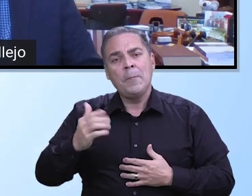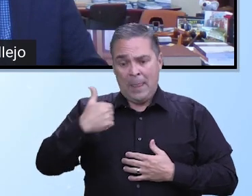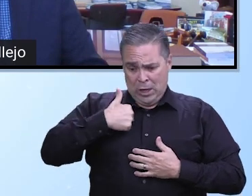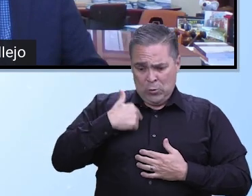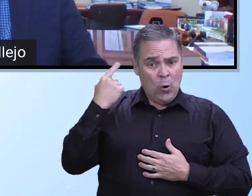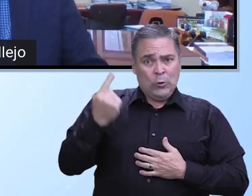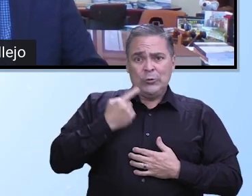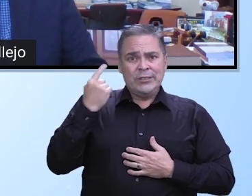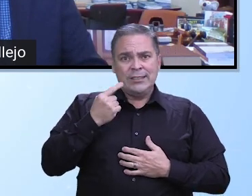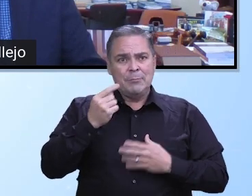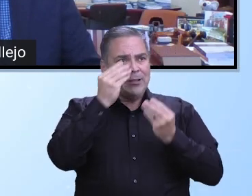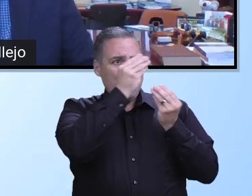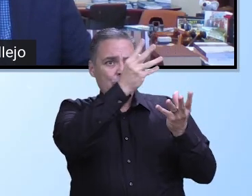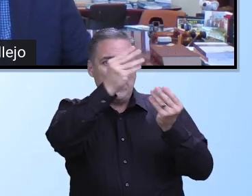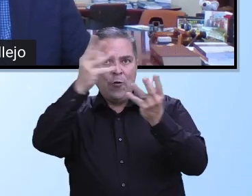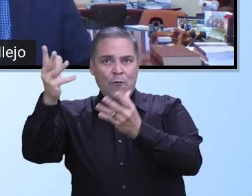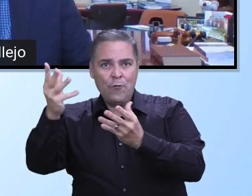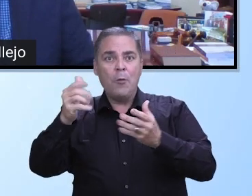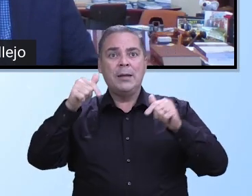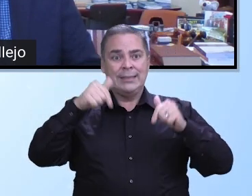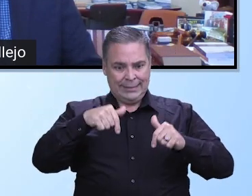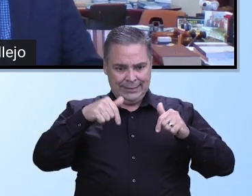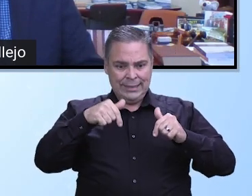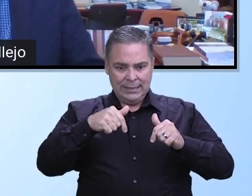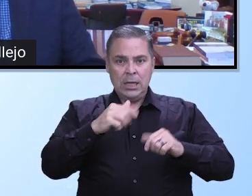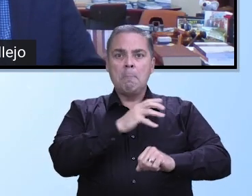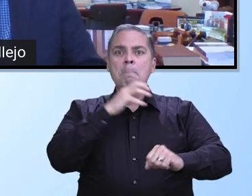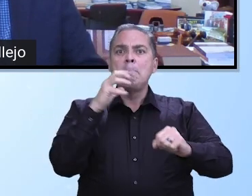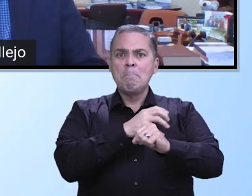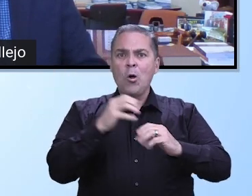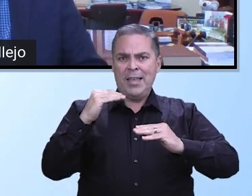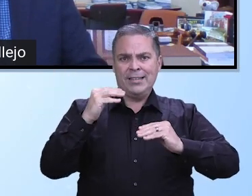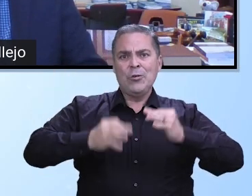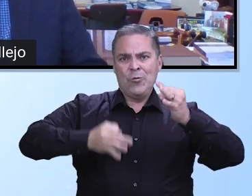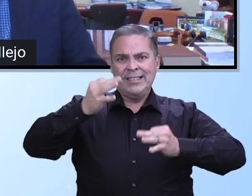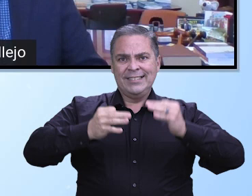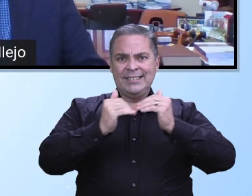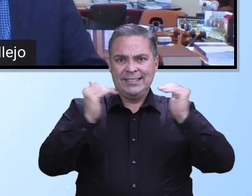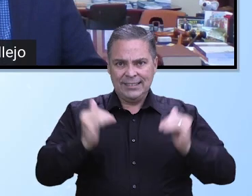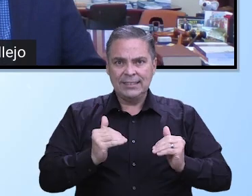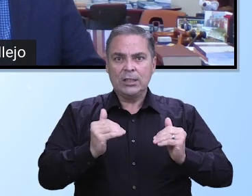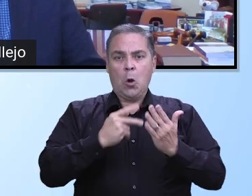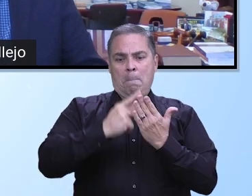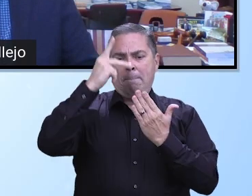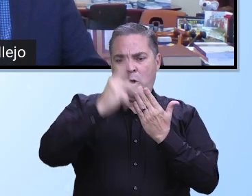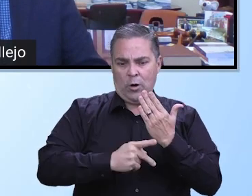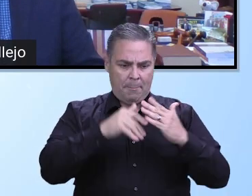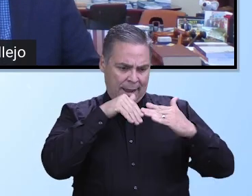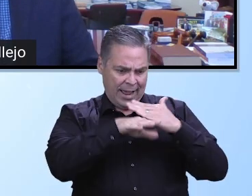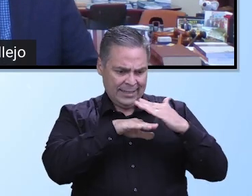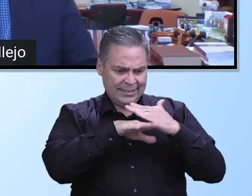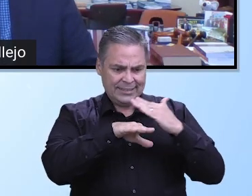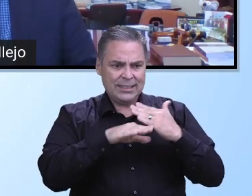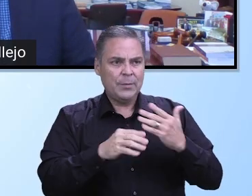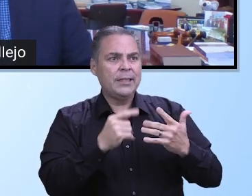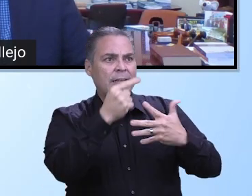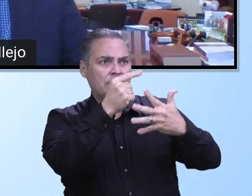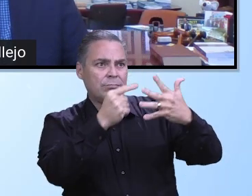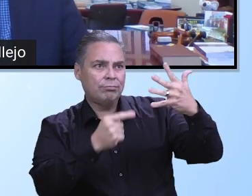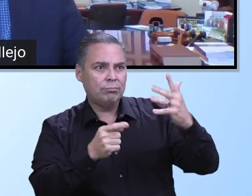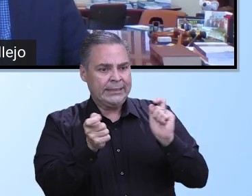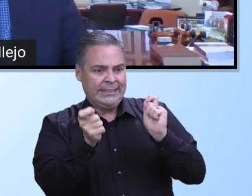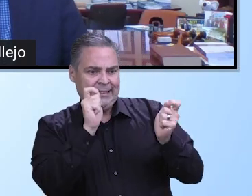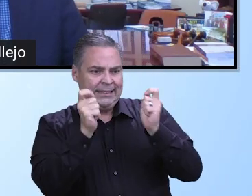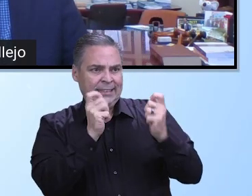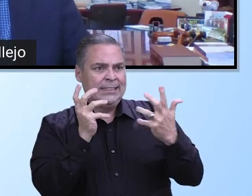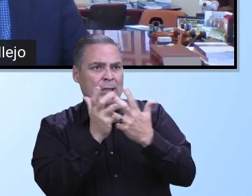Poder Judicial tiene un programa de accesibilidad, ¿verdad? A través del cual se identifican esos acomodos. El juez habló sobre